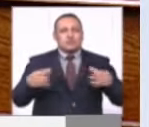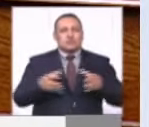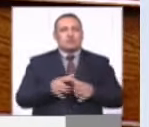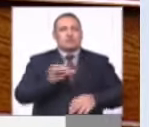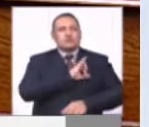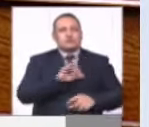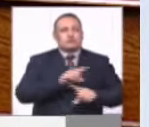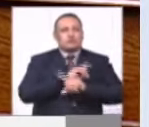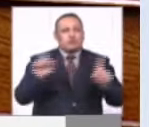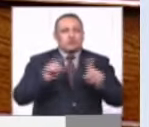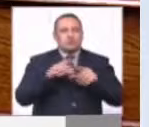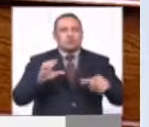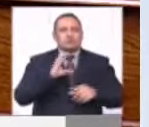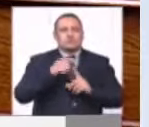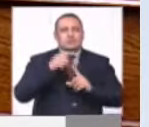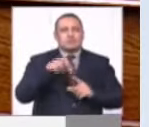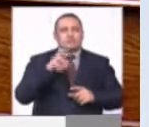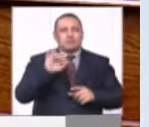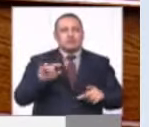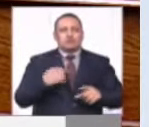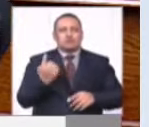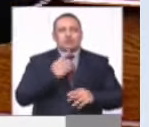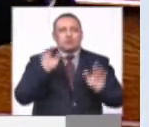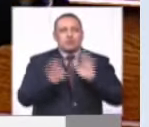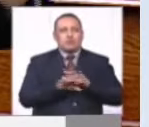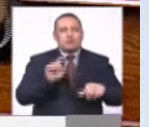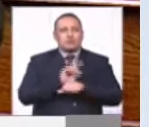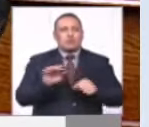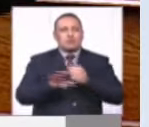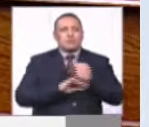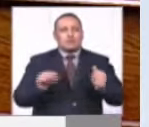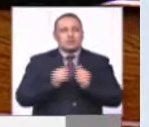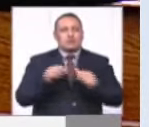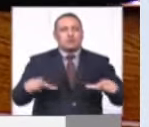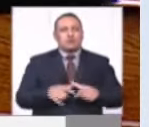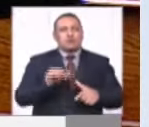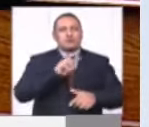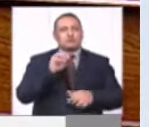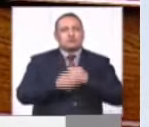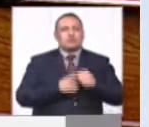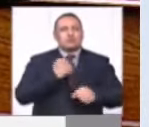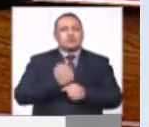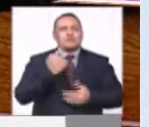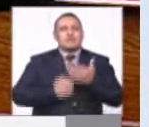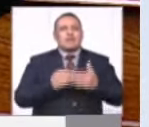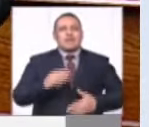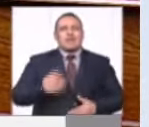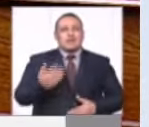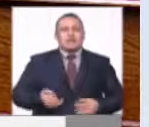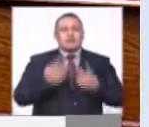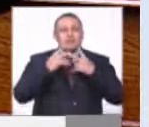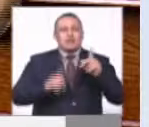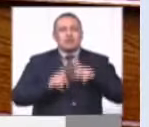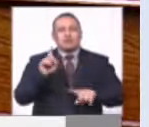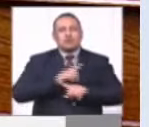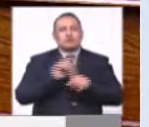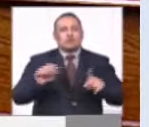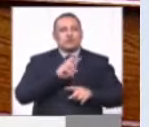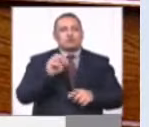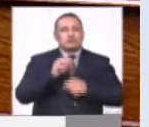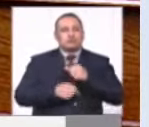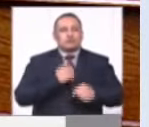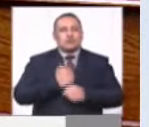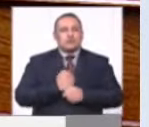instituto, ningún CEPRO, solamente para educación básica para los bicentenarios. ¿Y qué hay para los que no son